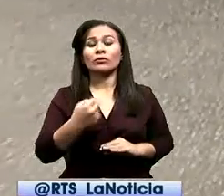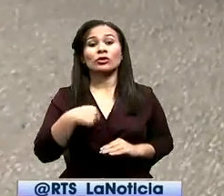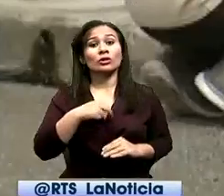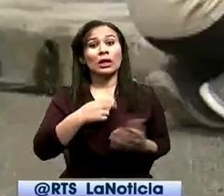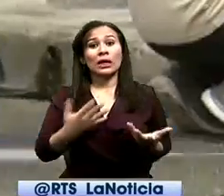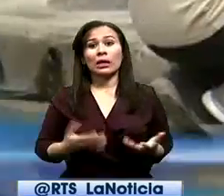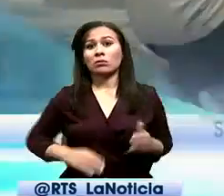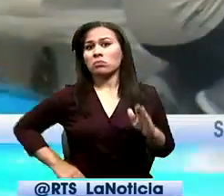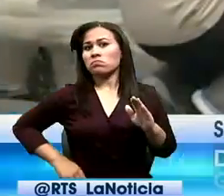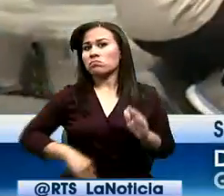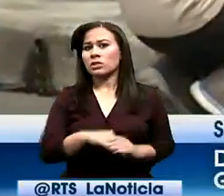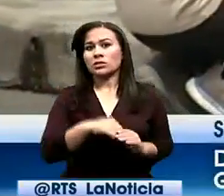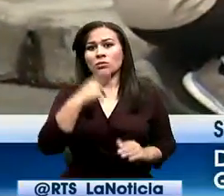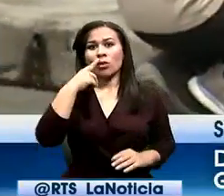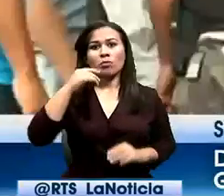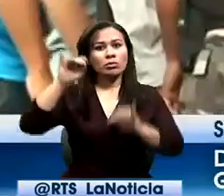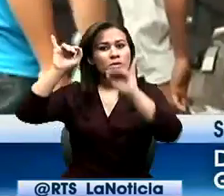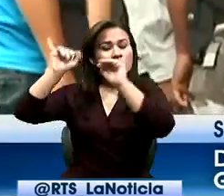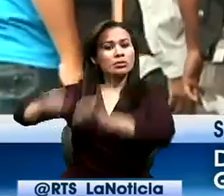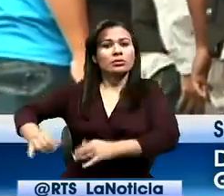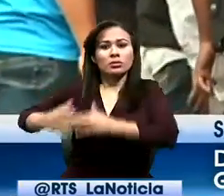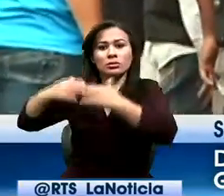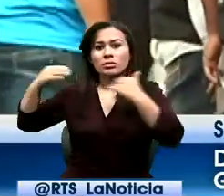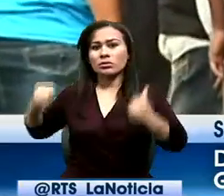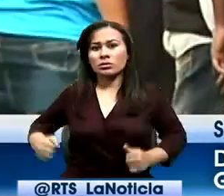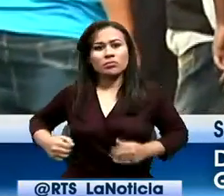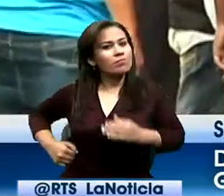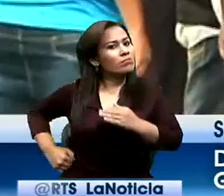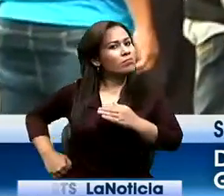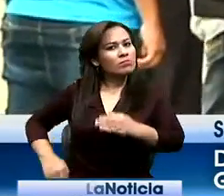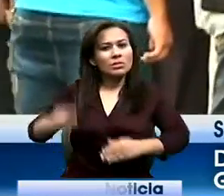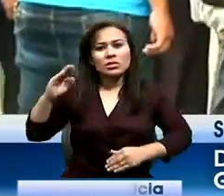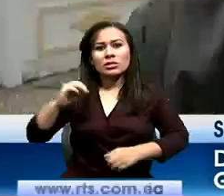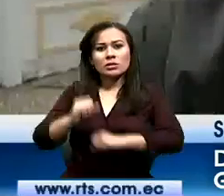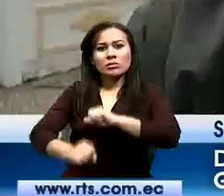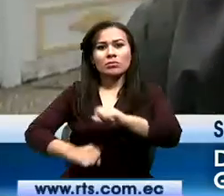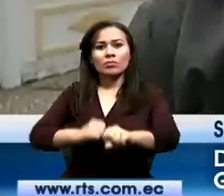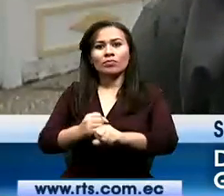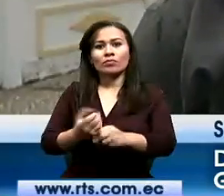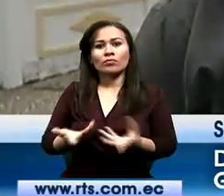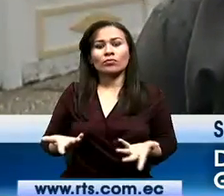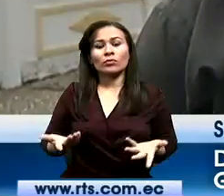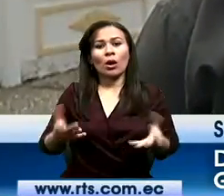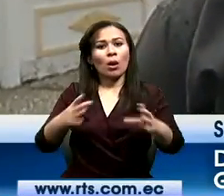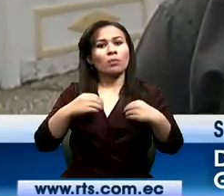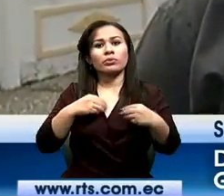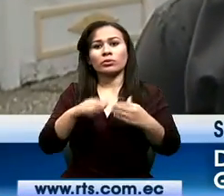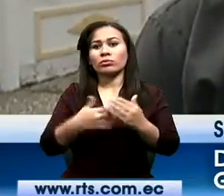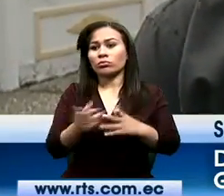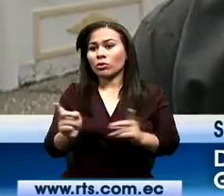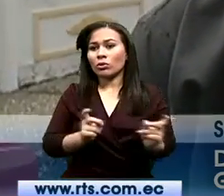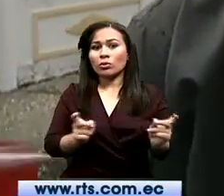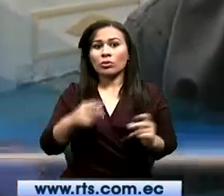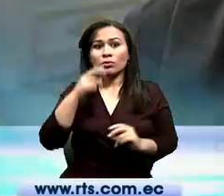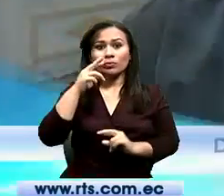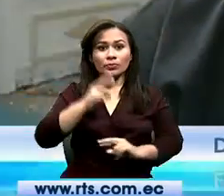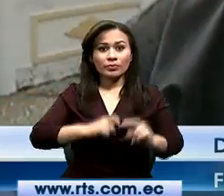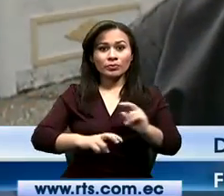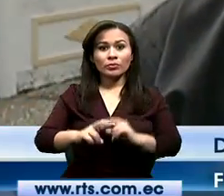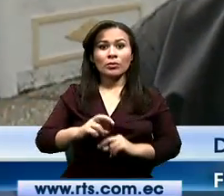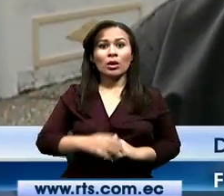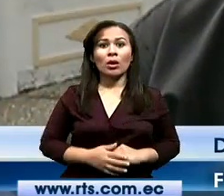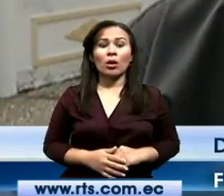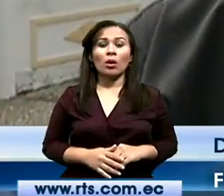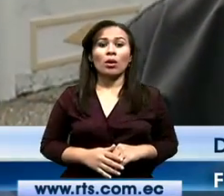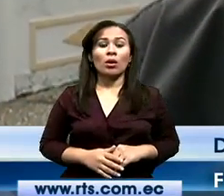máxima que se le dé a la persona y que se cumplan con todas las diligencias para que no existan